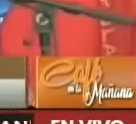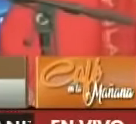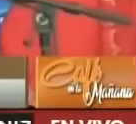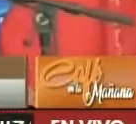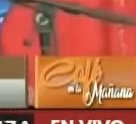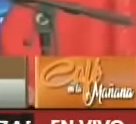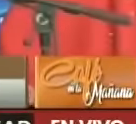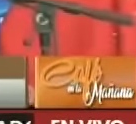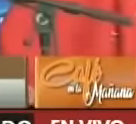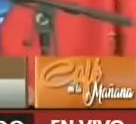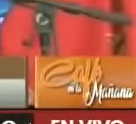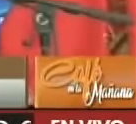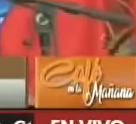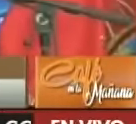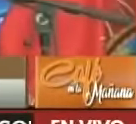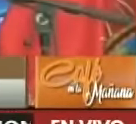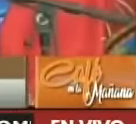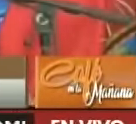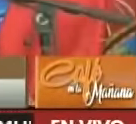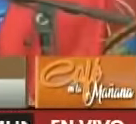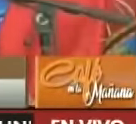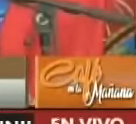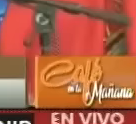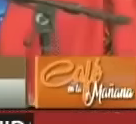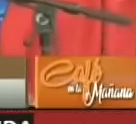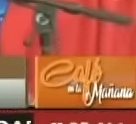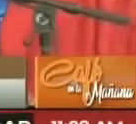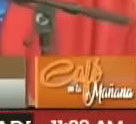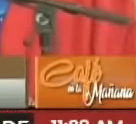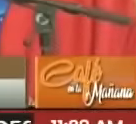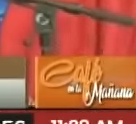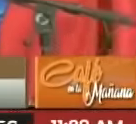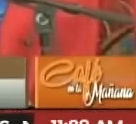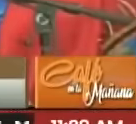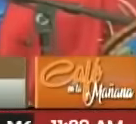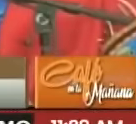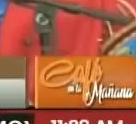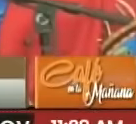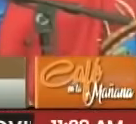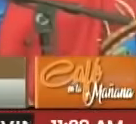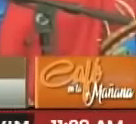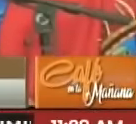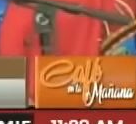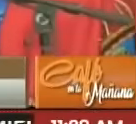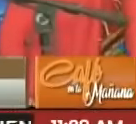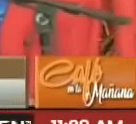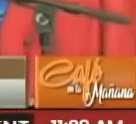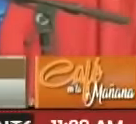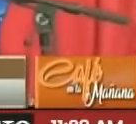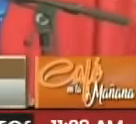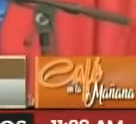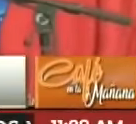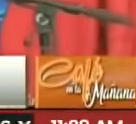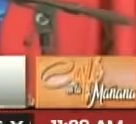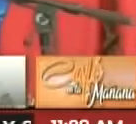Ciudadano licenciado Alfredo José Ruiz Angulo, defensor del pueblo.